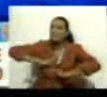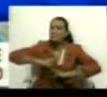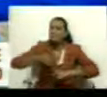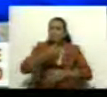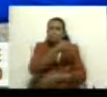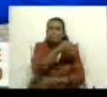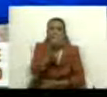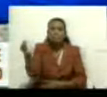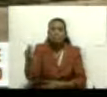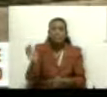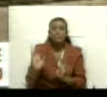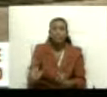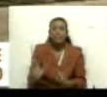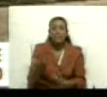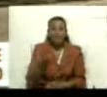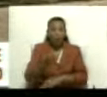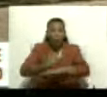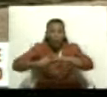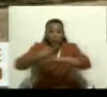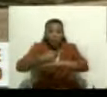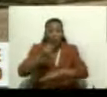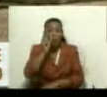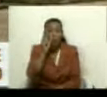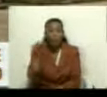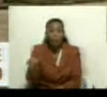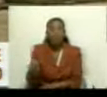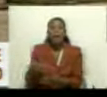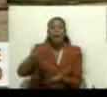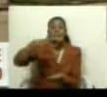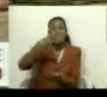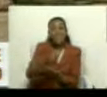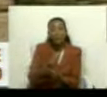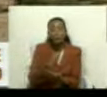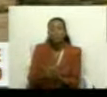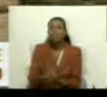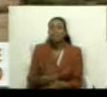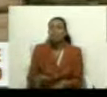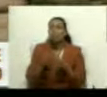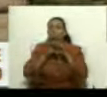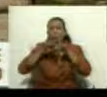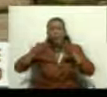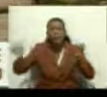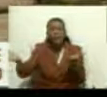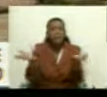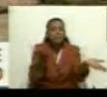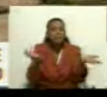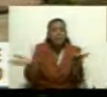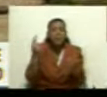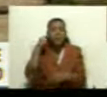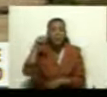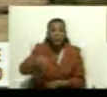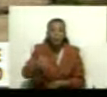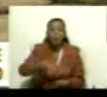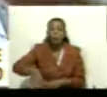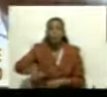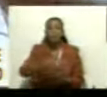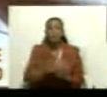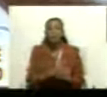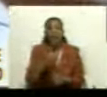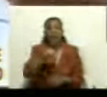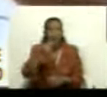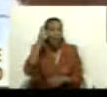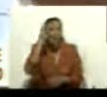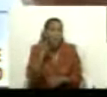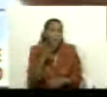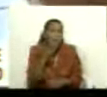inmediata de nuestro gobernador. Se hizo un despliegue total de todos los servicios en el eje comunal. Aquí por lo